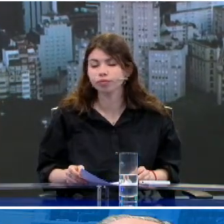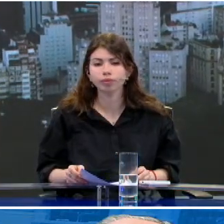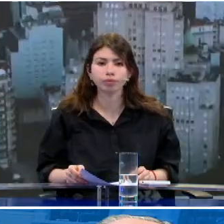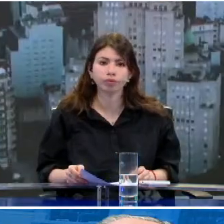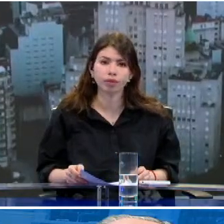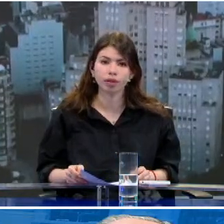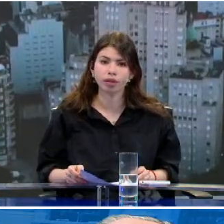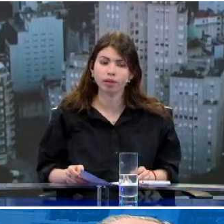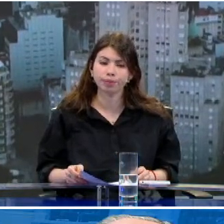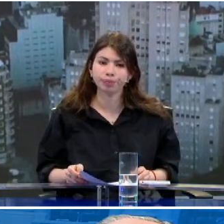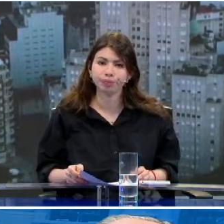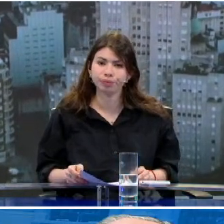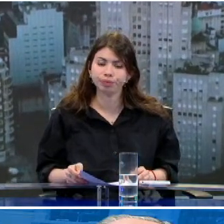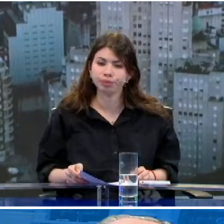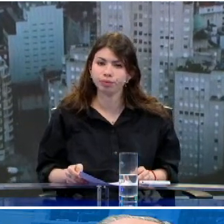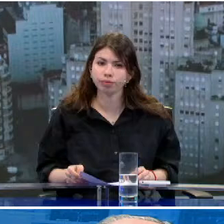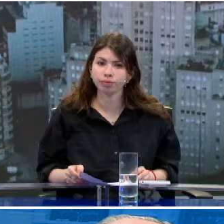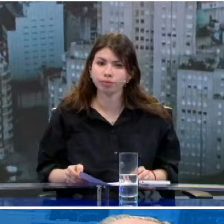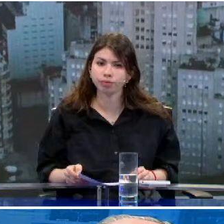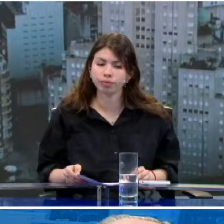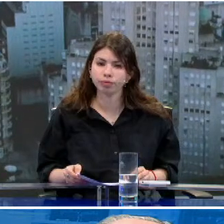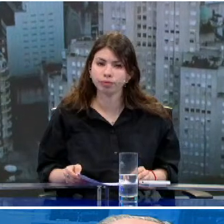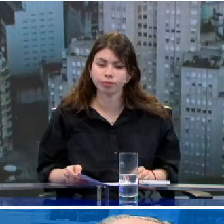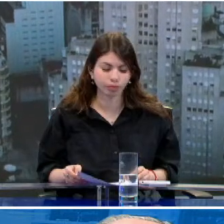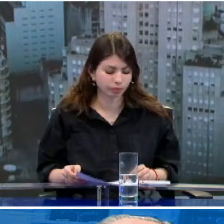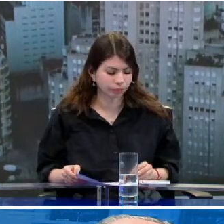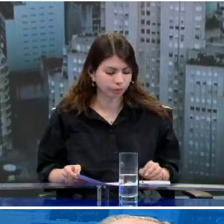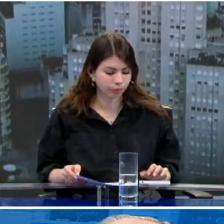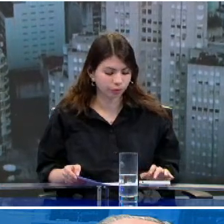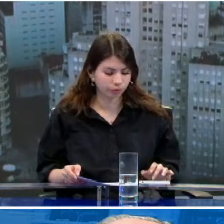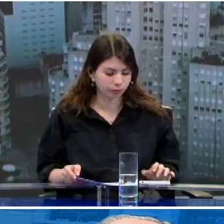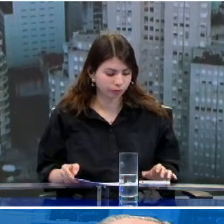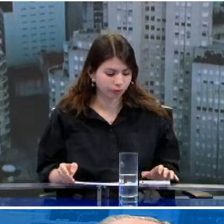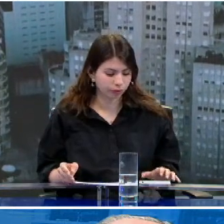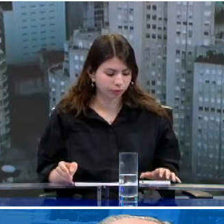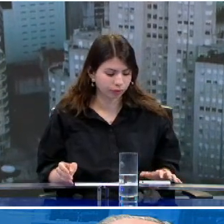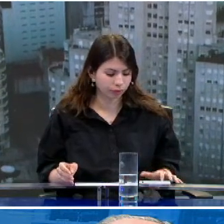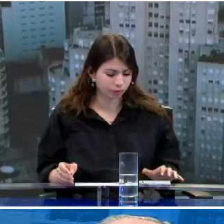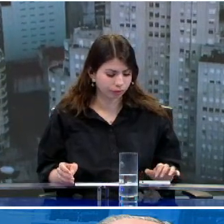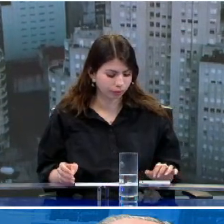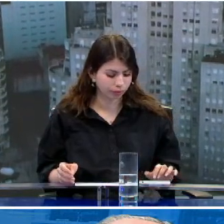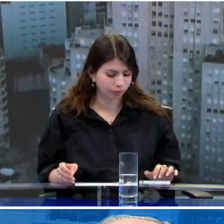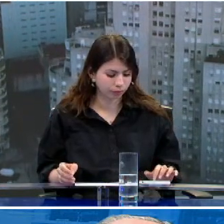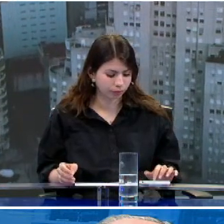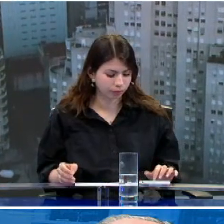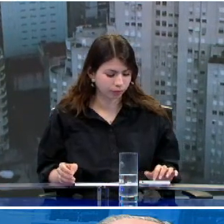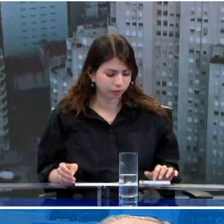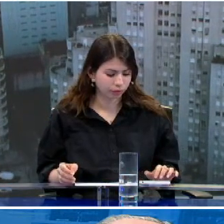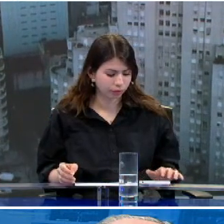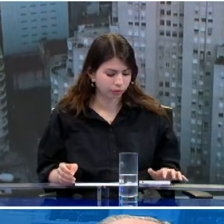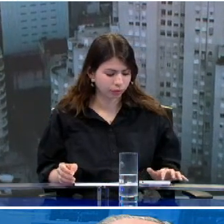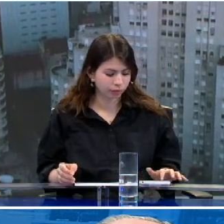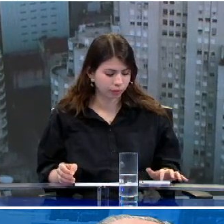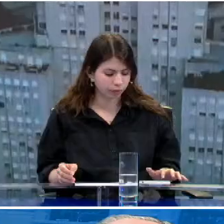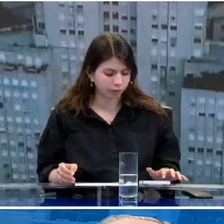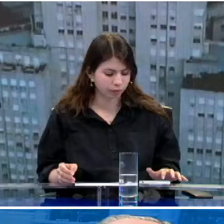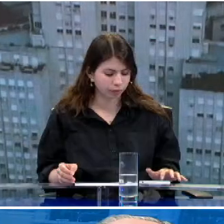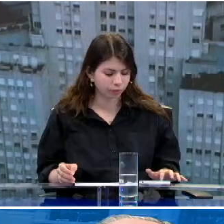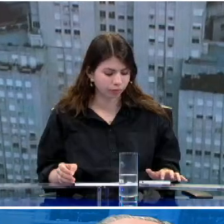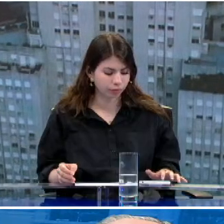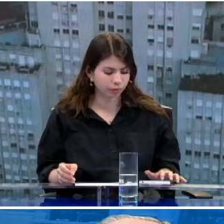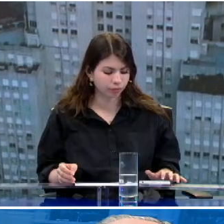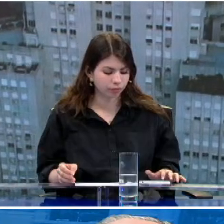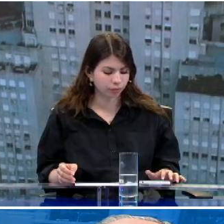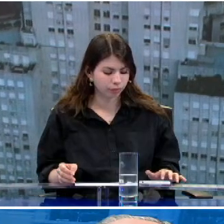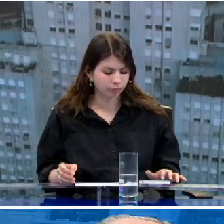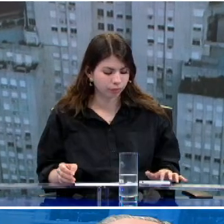Alessandro acá en estos 20 meses, es un hombre que como la gran mayoría de los diputados, esto es razonable, pero claro, es